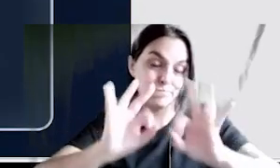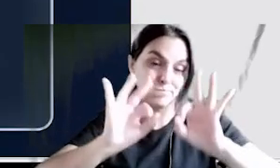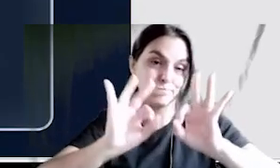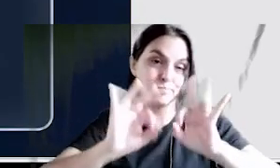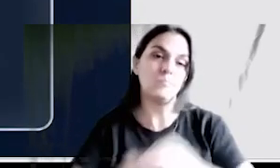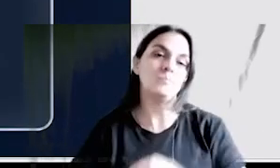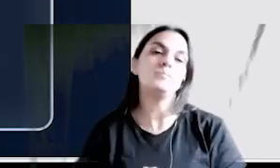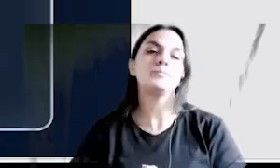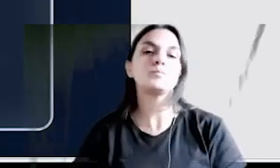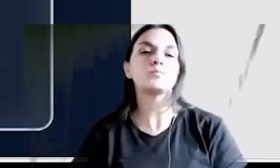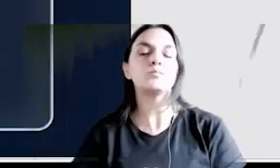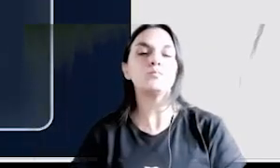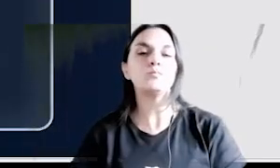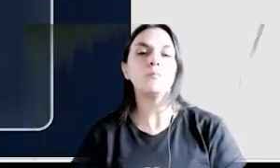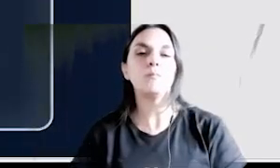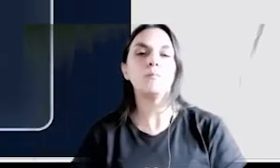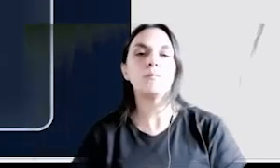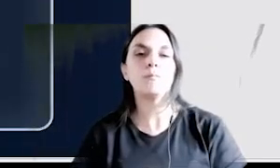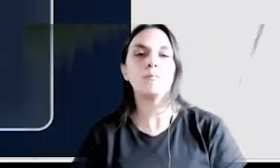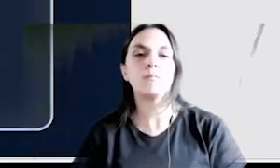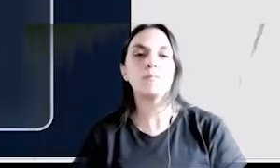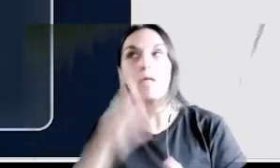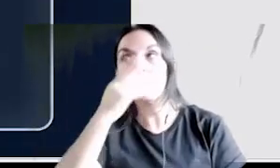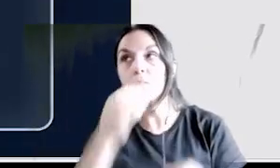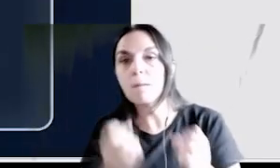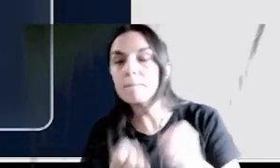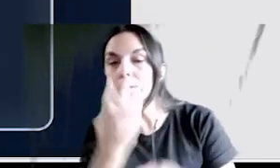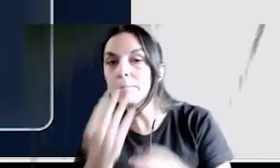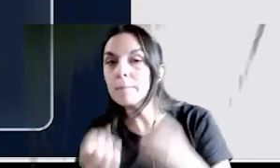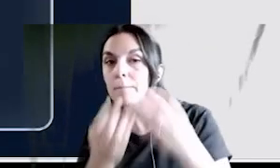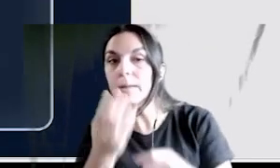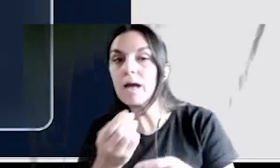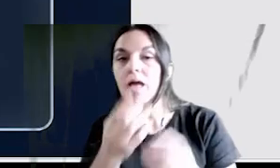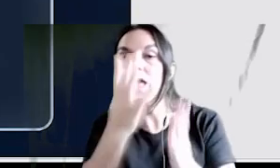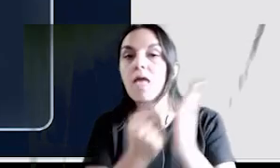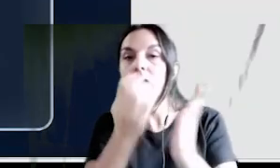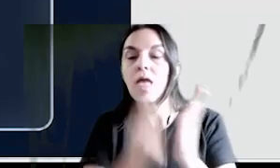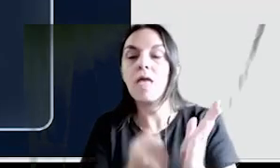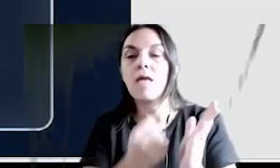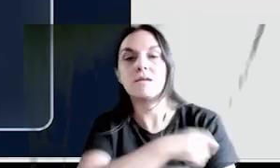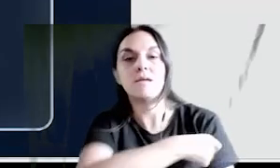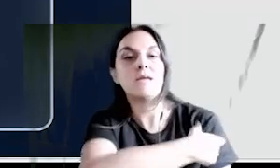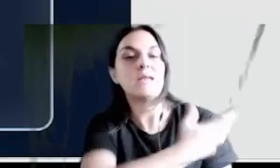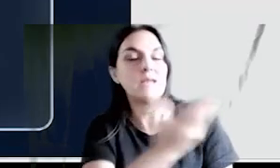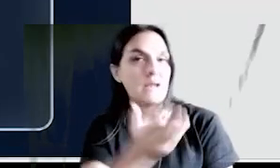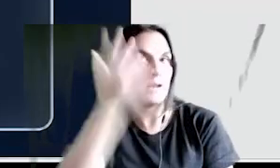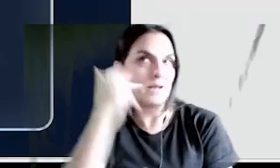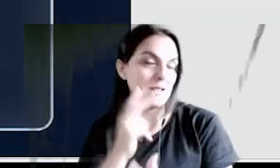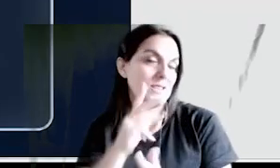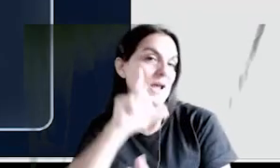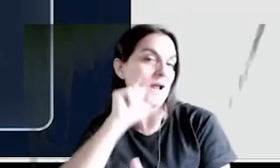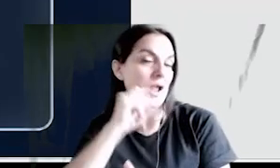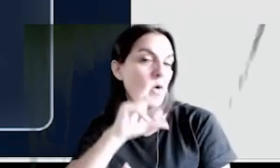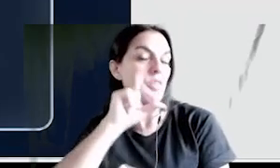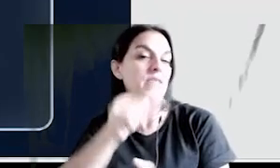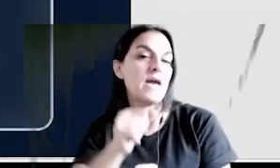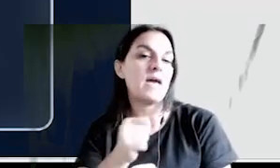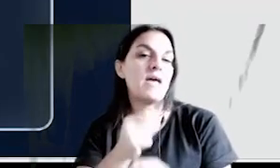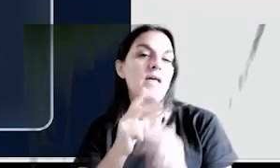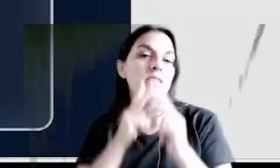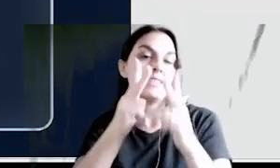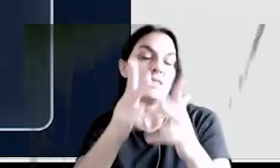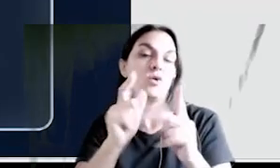fiscal. Lo que empiezan a aparecer son distintas deducciones generales, que es las que les comentaba Claudia, que están en esta